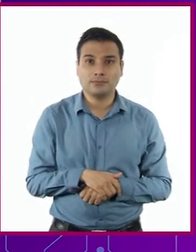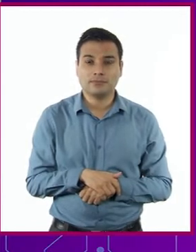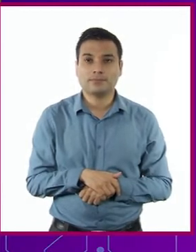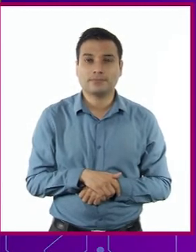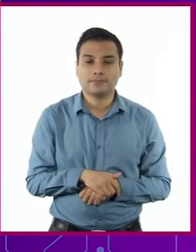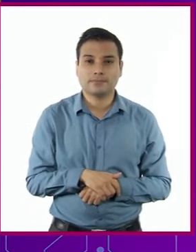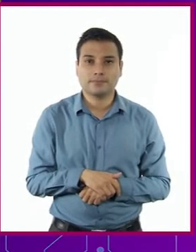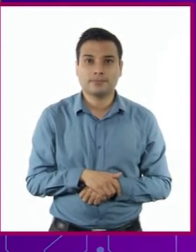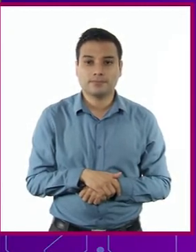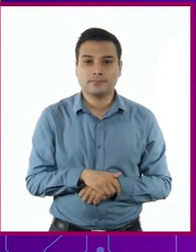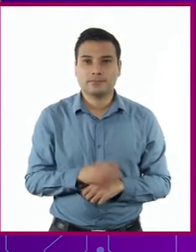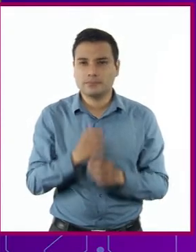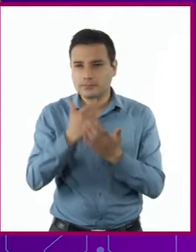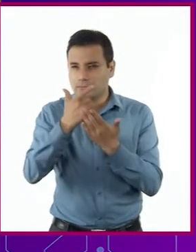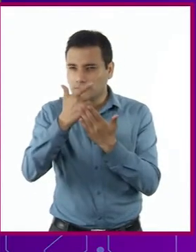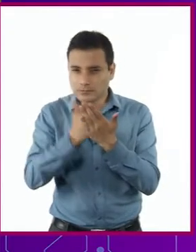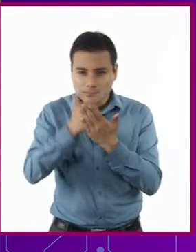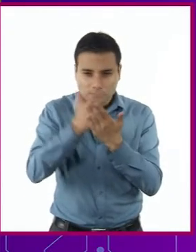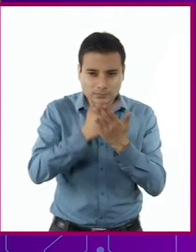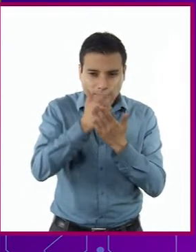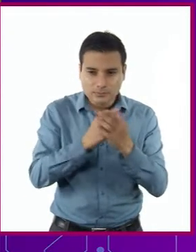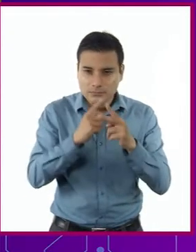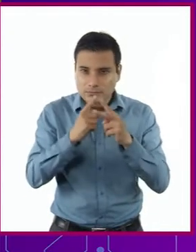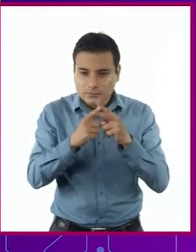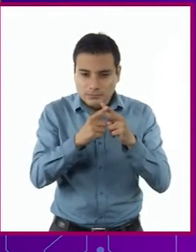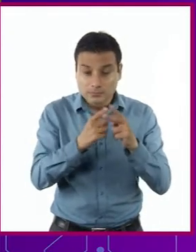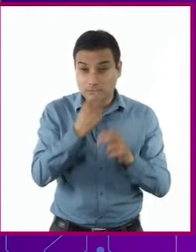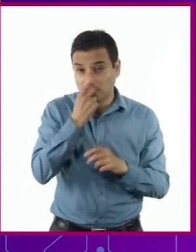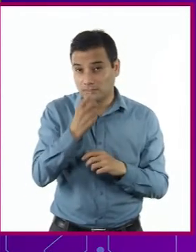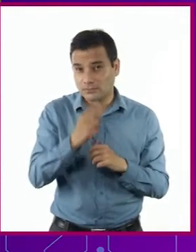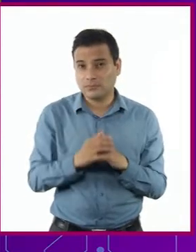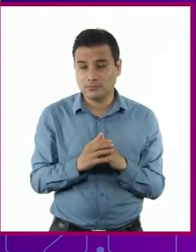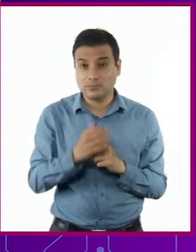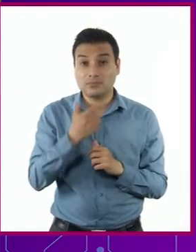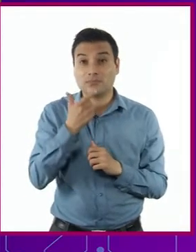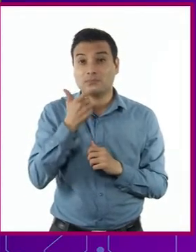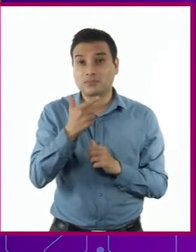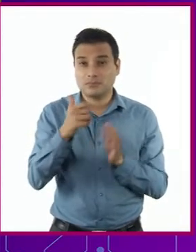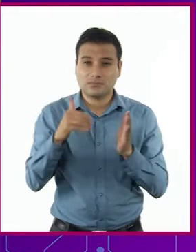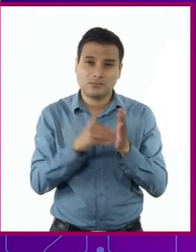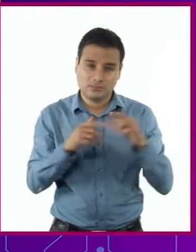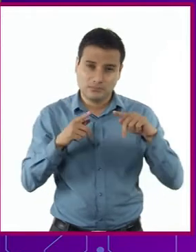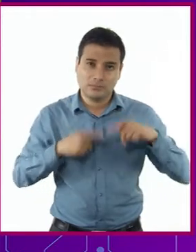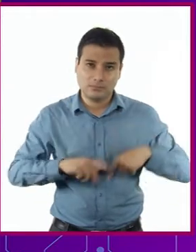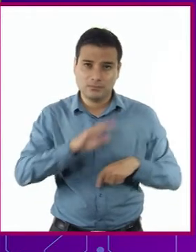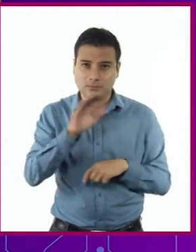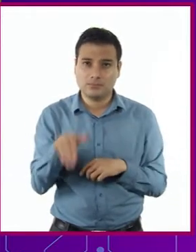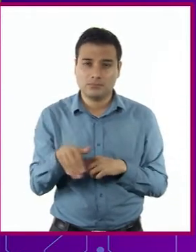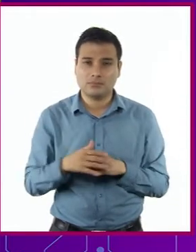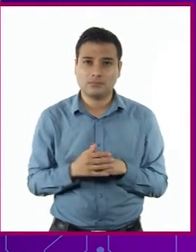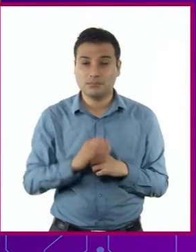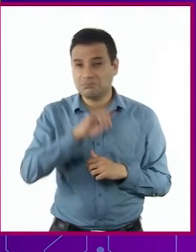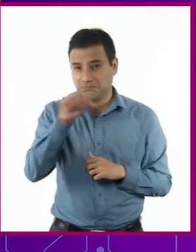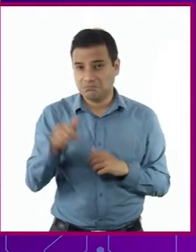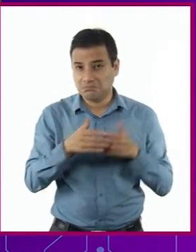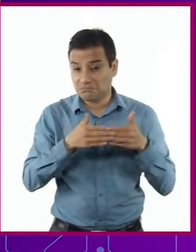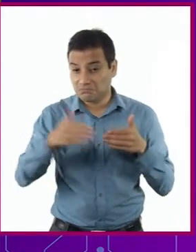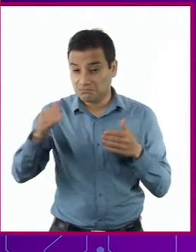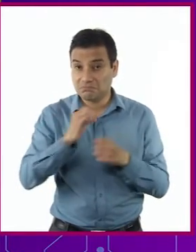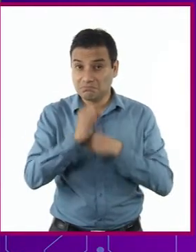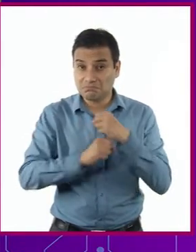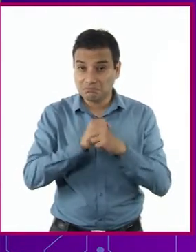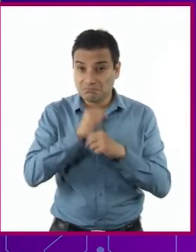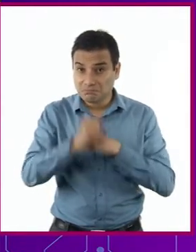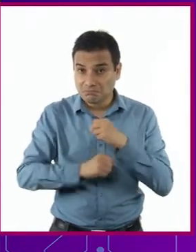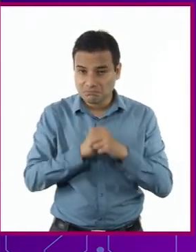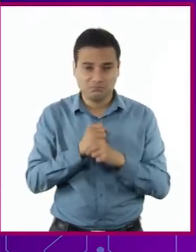Las cifras oficiales en ese momento contabilizan alrededor de 7,000 personas fallecidas. Años más tarde, el número